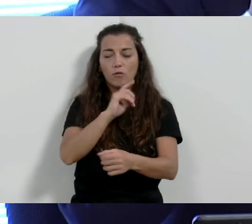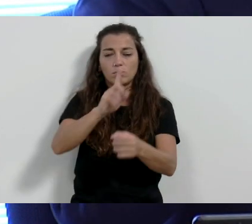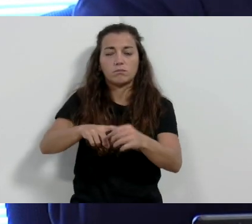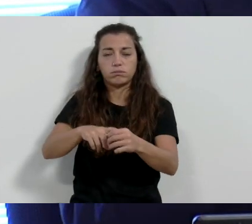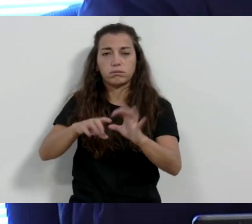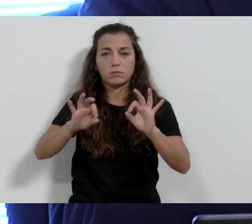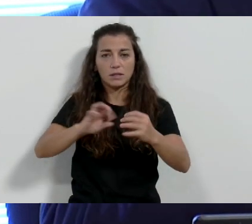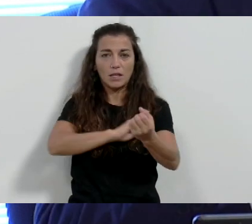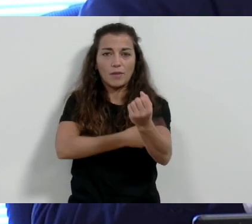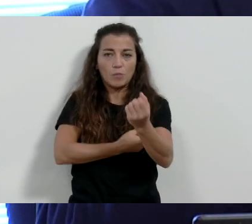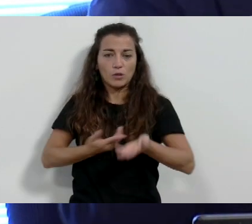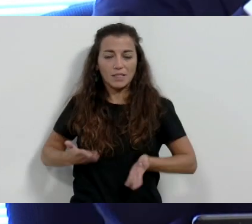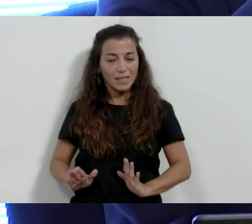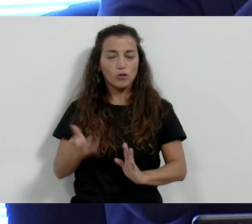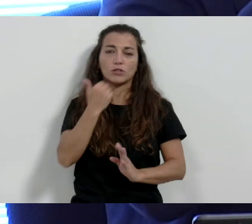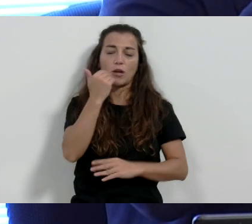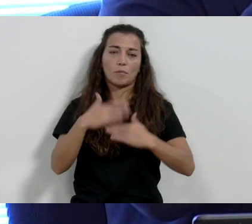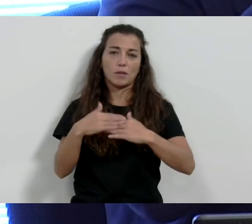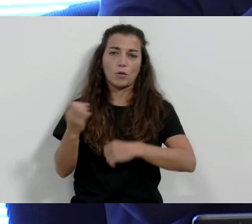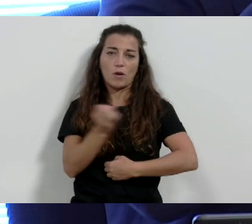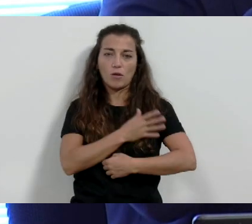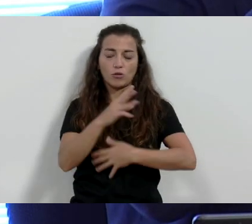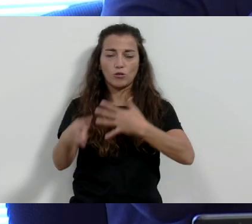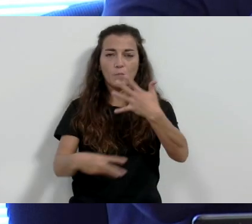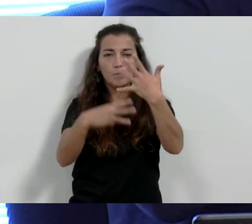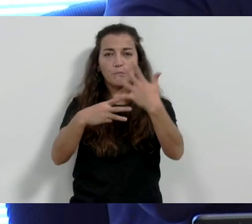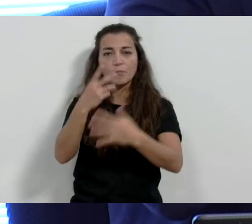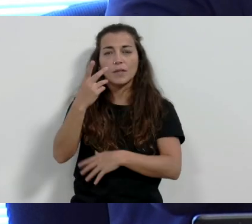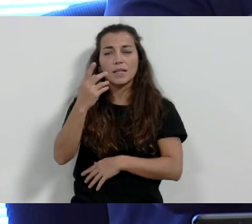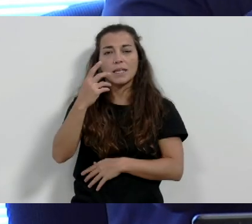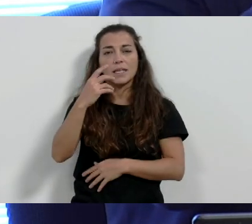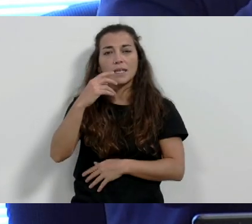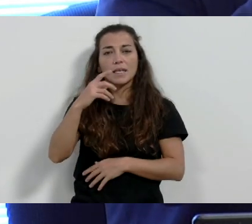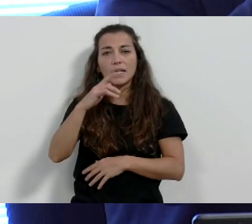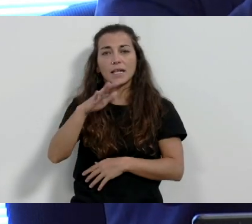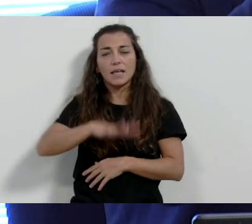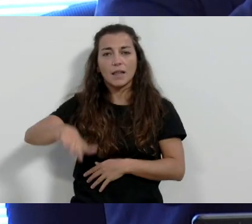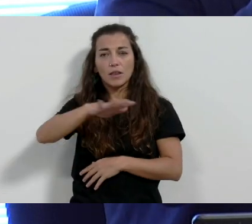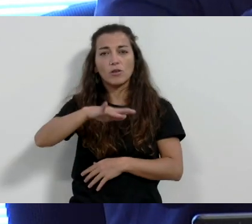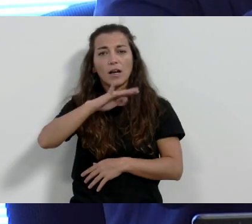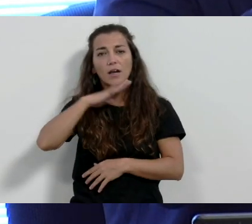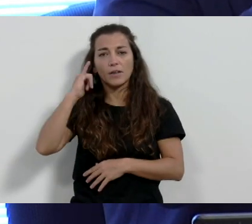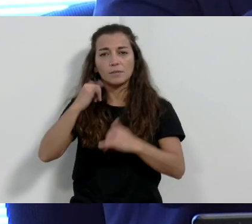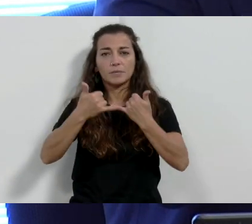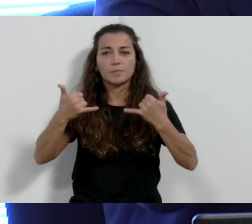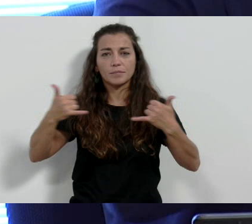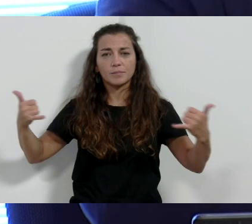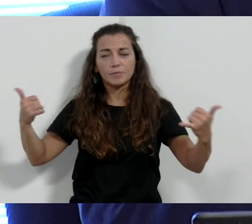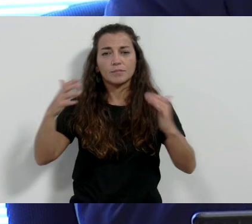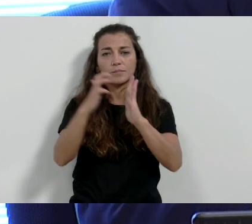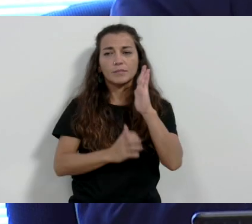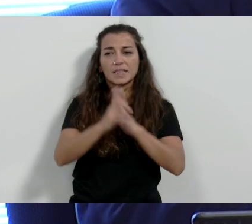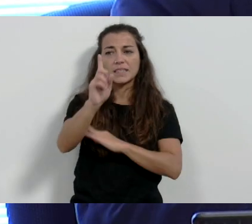ahorro. Proponemos también una rebaja en el IBI y en la zona azul y en el CAI, en